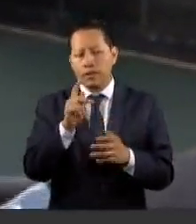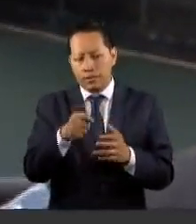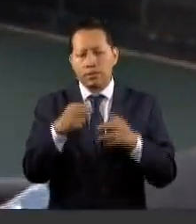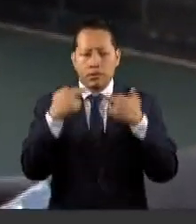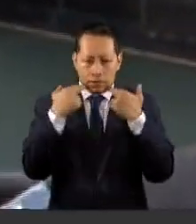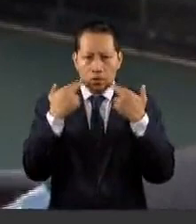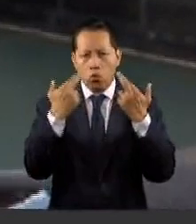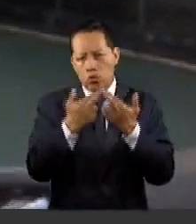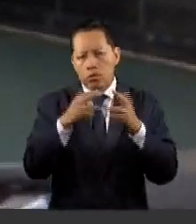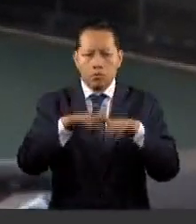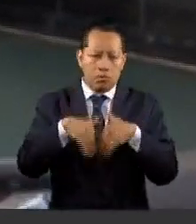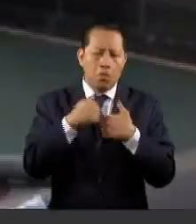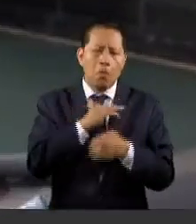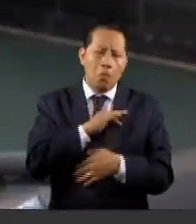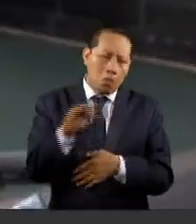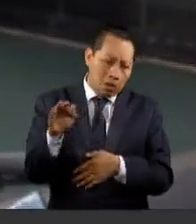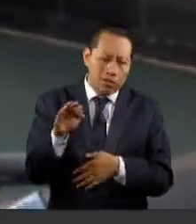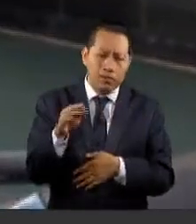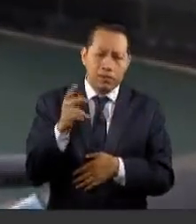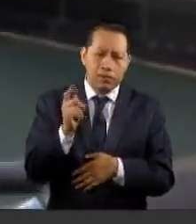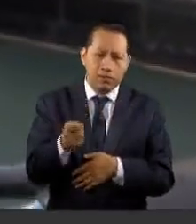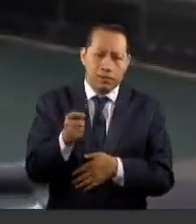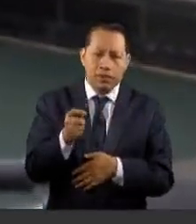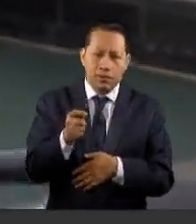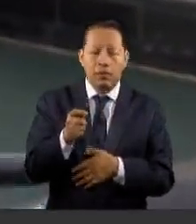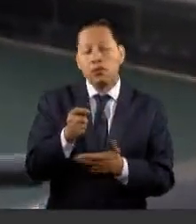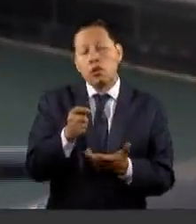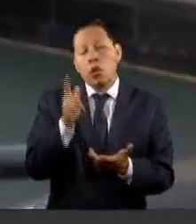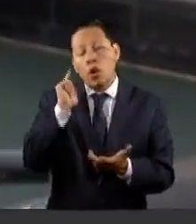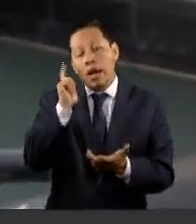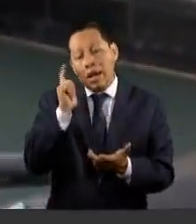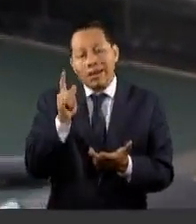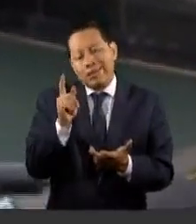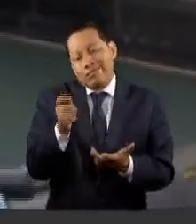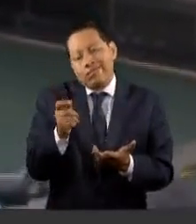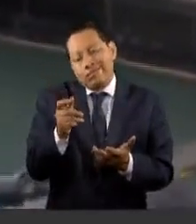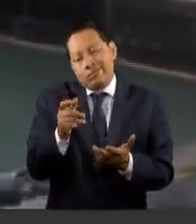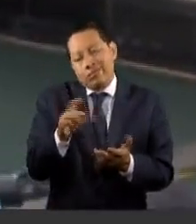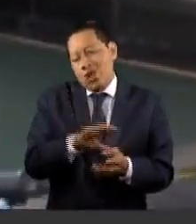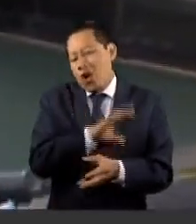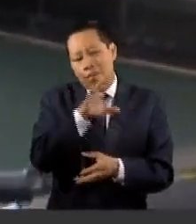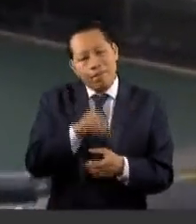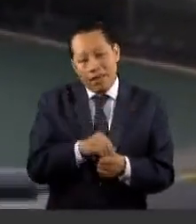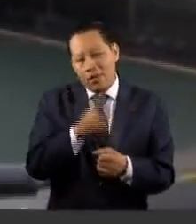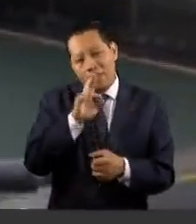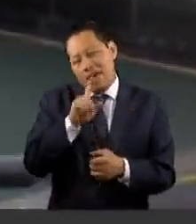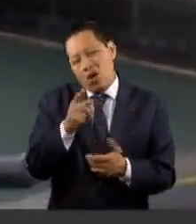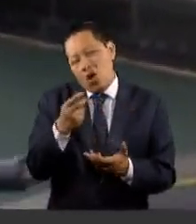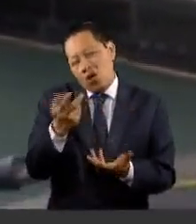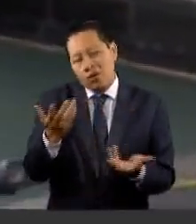sesionar su pleno y lo sano es que estuviera completo. Eso sería lo mejor.